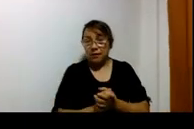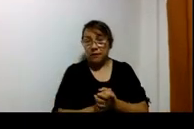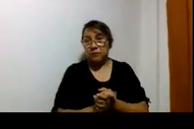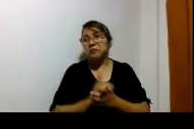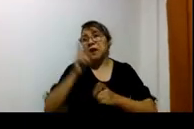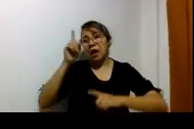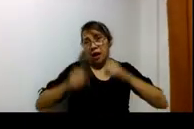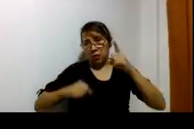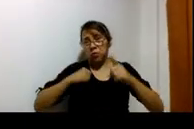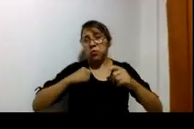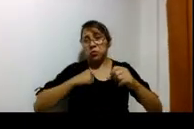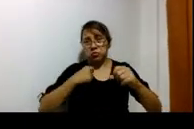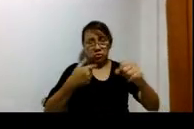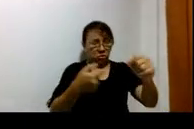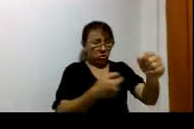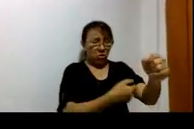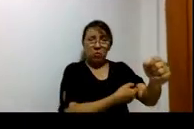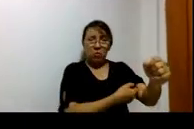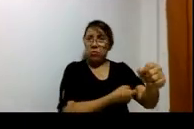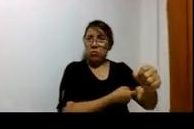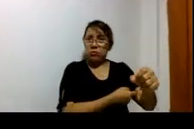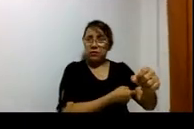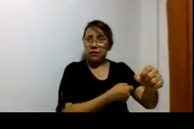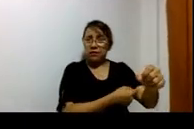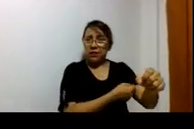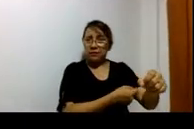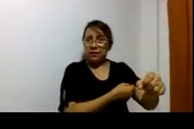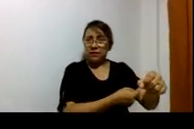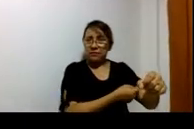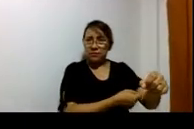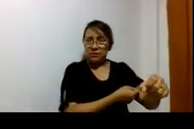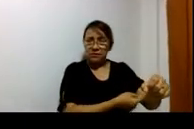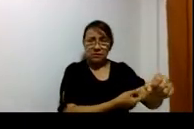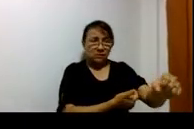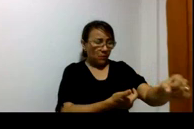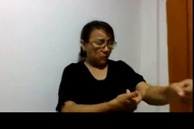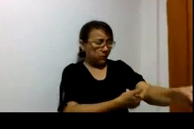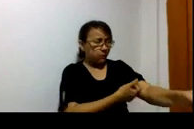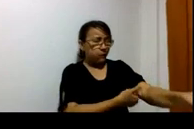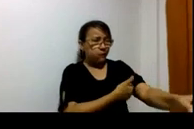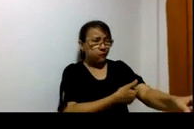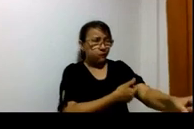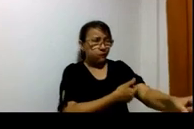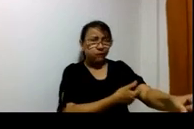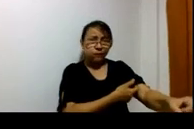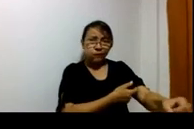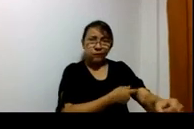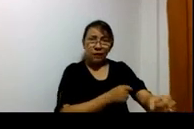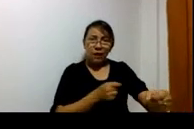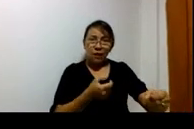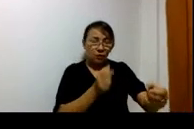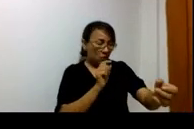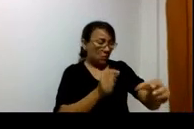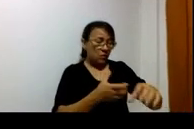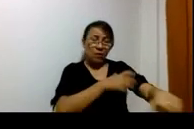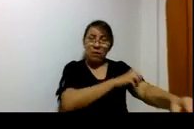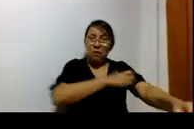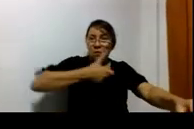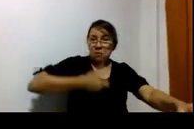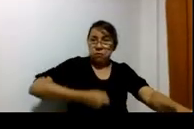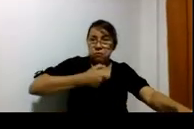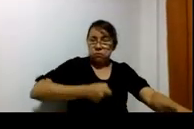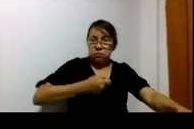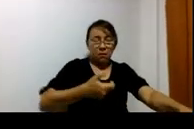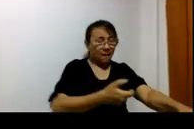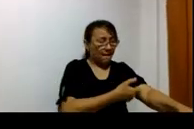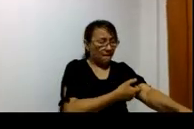digitales que también pues, son muy efectivos, pero aquí sí se requiere de una calibración estrictamente anual, ya que ellos